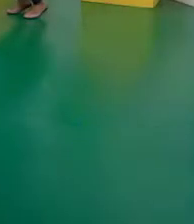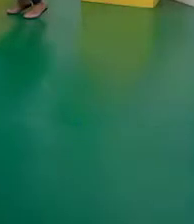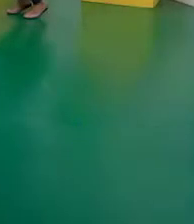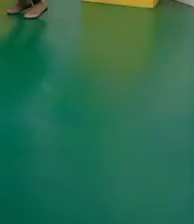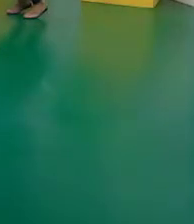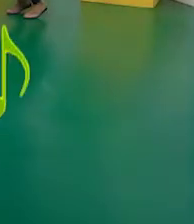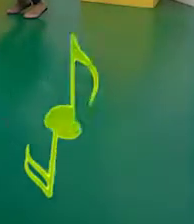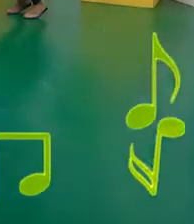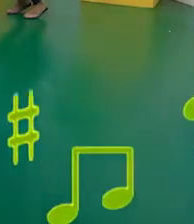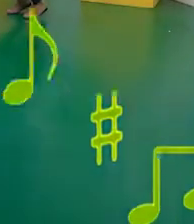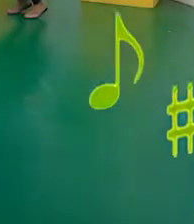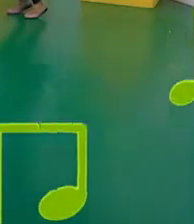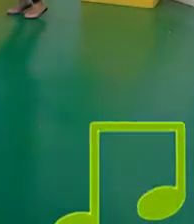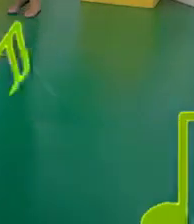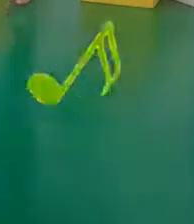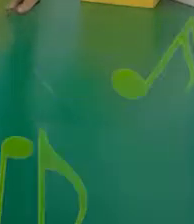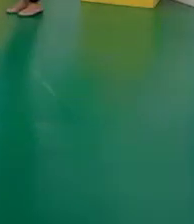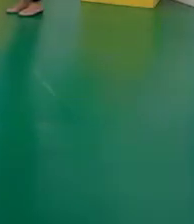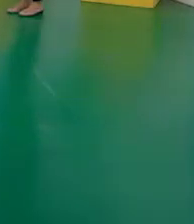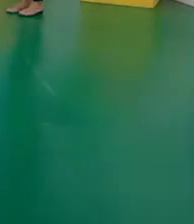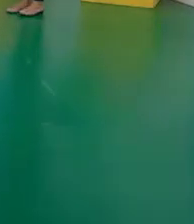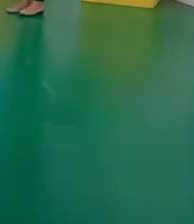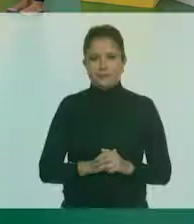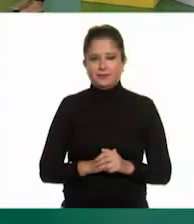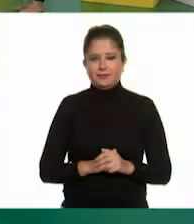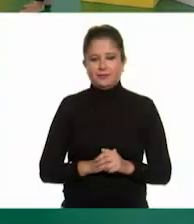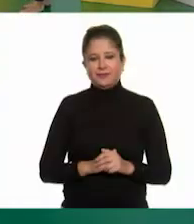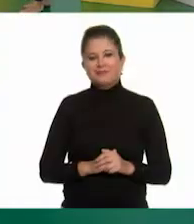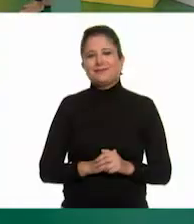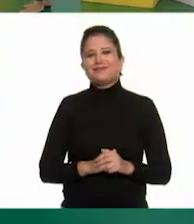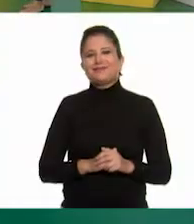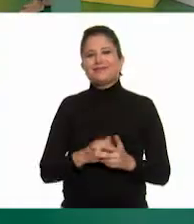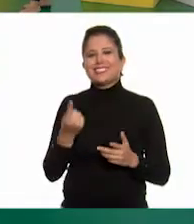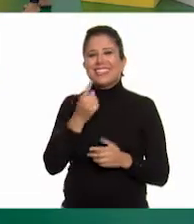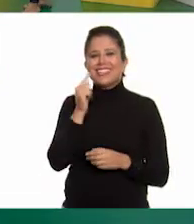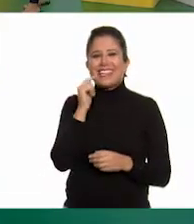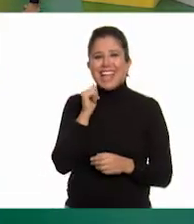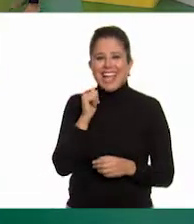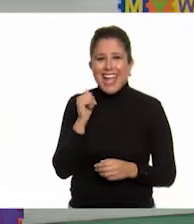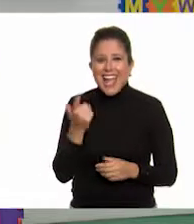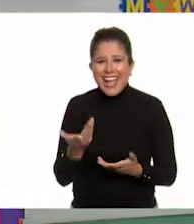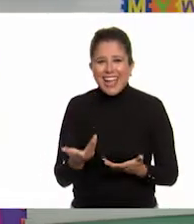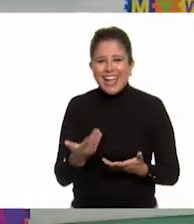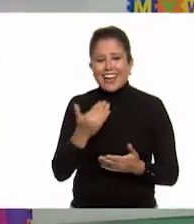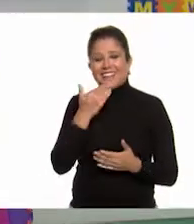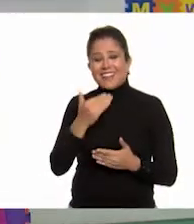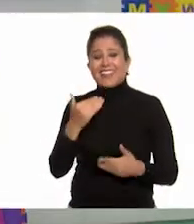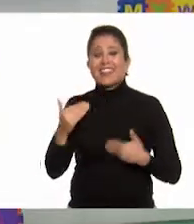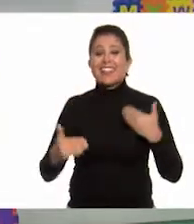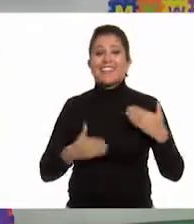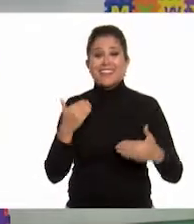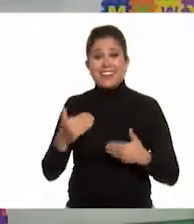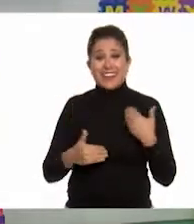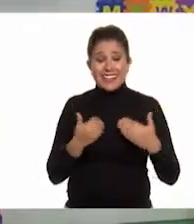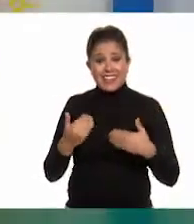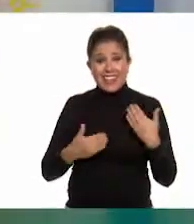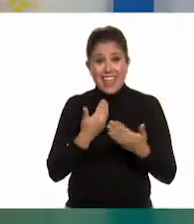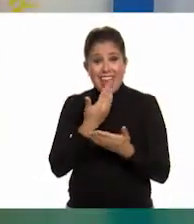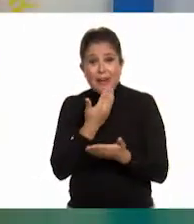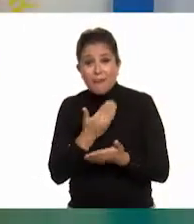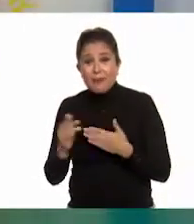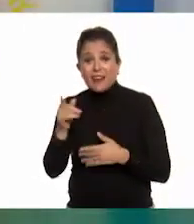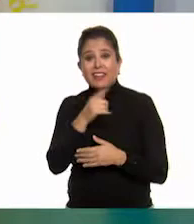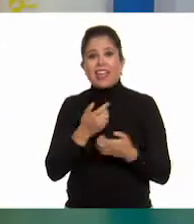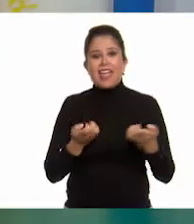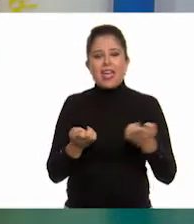a llorar a las puertas del zaguán. ¡Oh, qué tal! Esta me gusta. Muy divertida. Además,